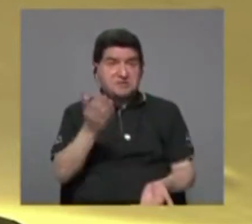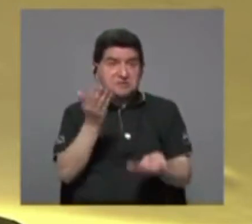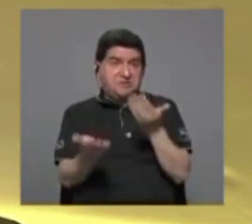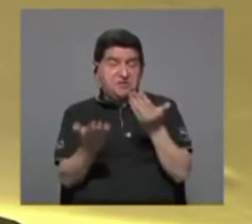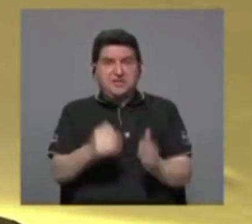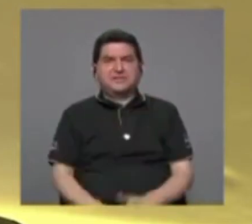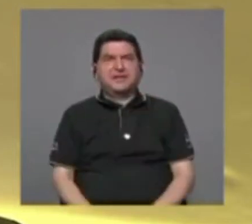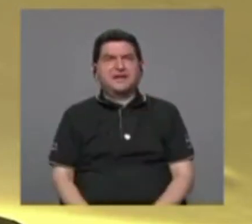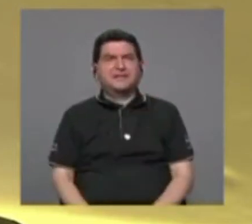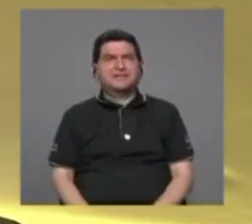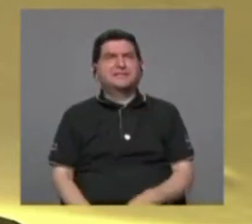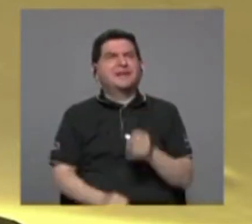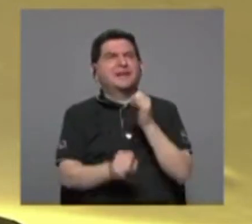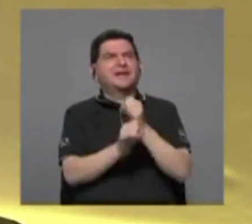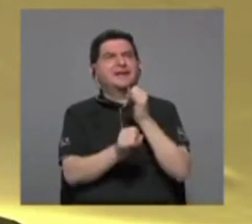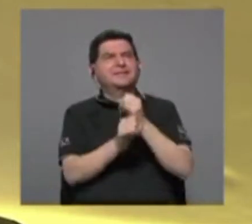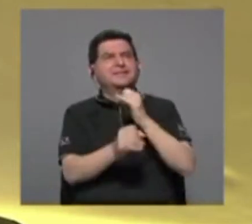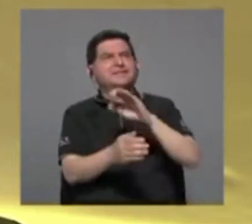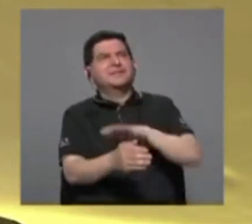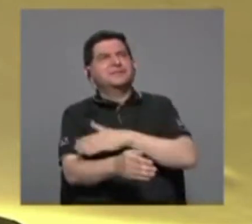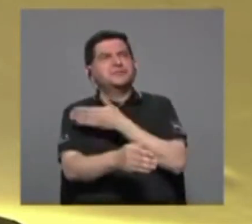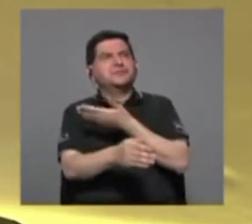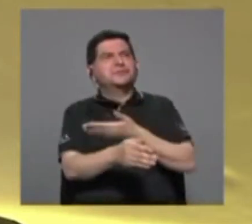posiblemente mucho como el Instituto de la Música,